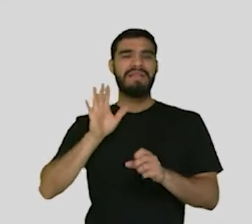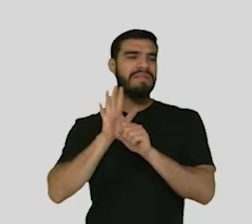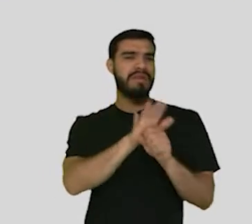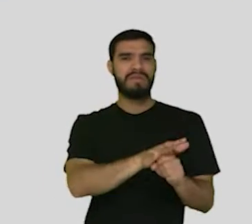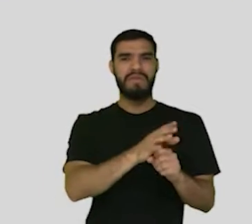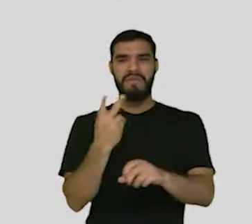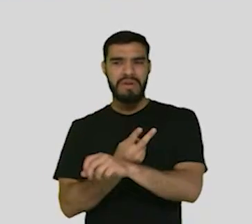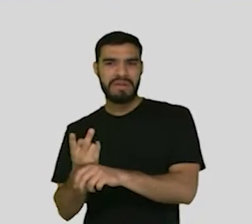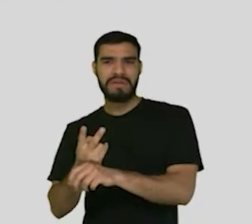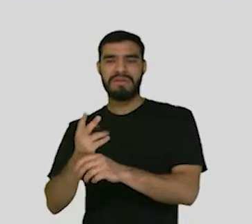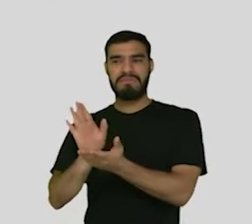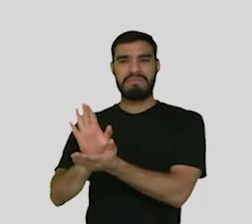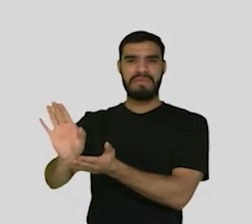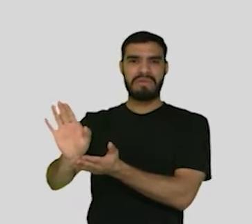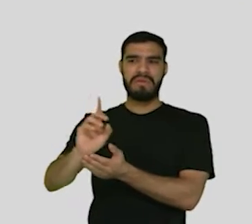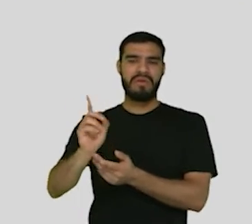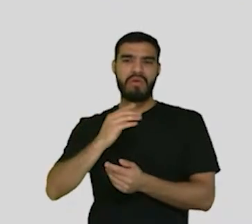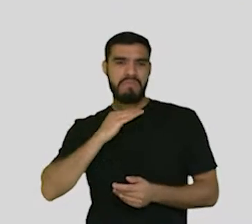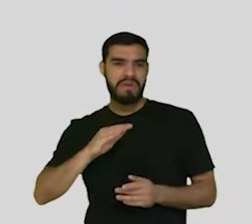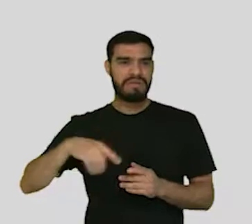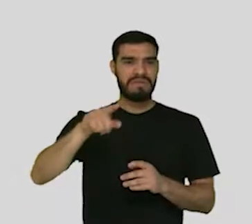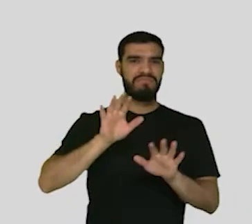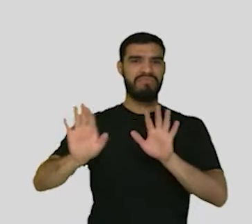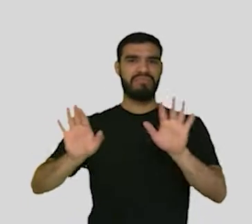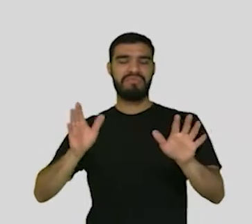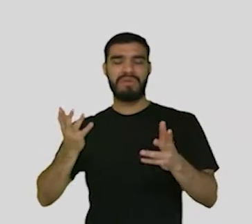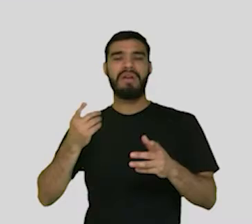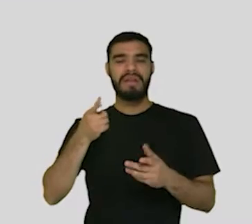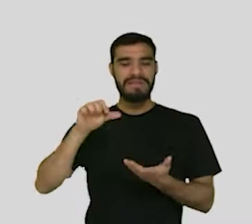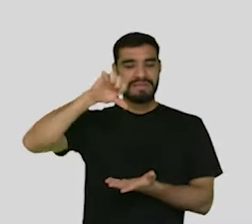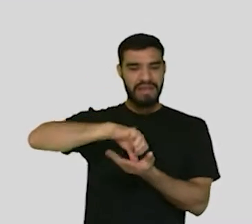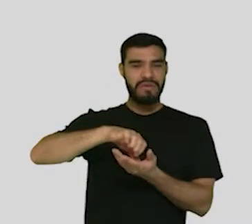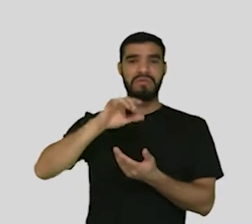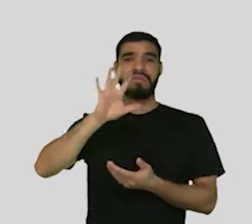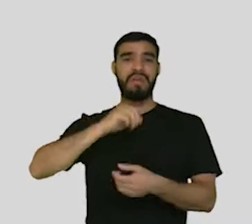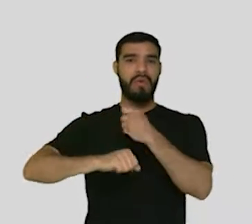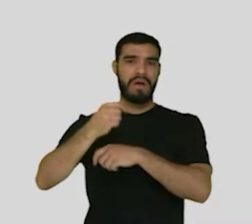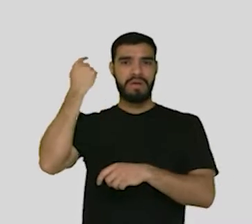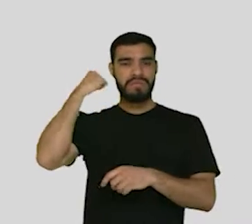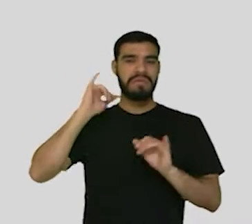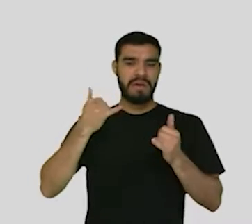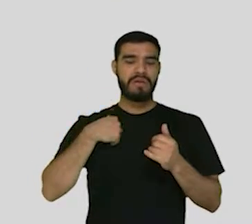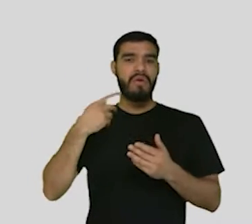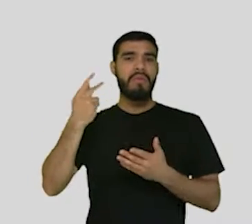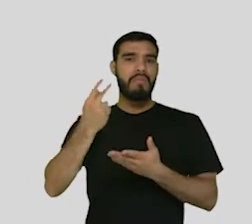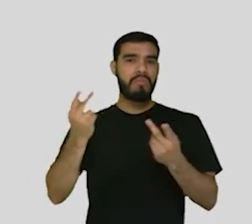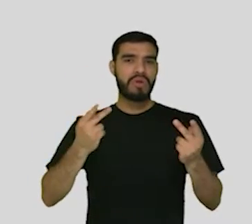mío a mi tapizá, hoy coazú, no lleje saco agua y supe cuera, no, de que a tu